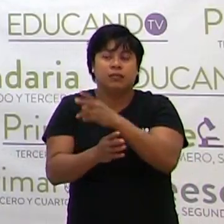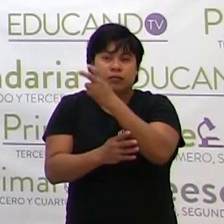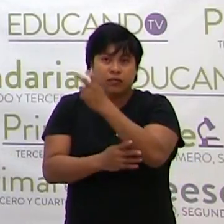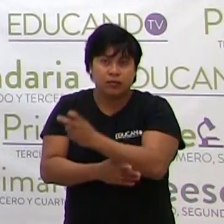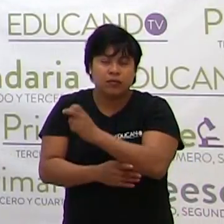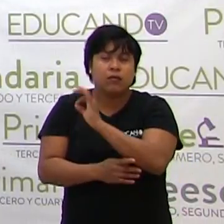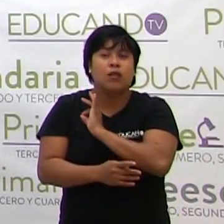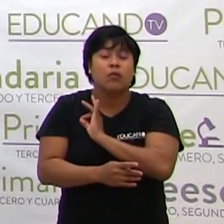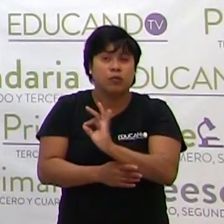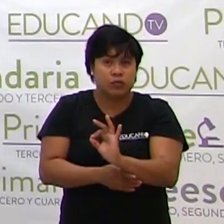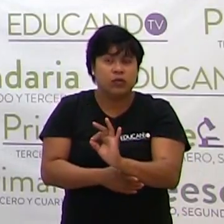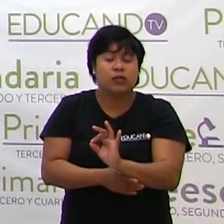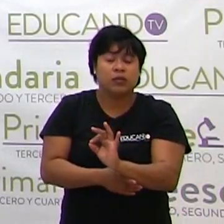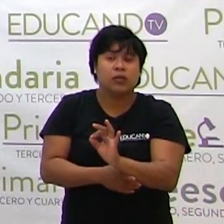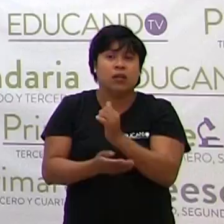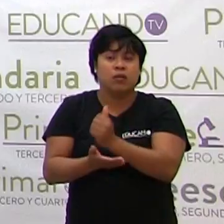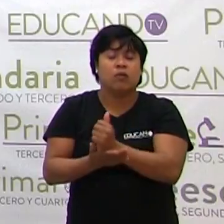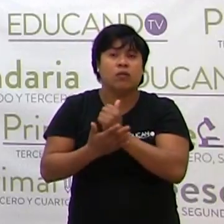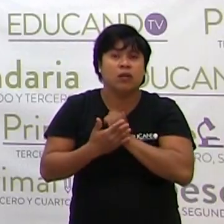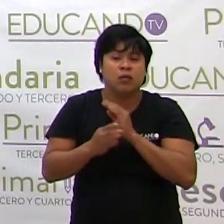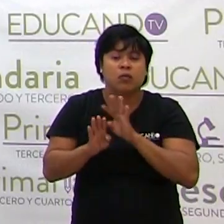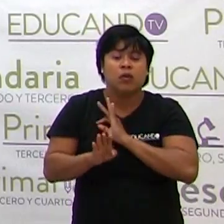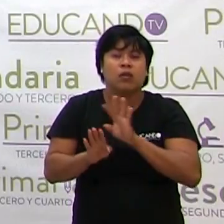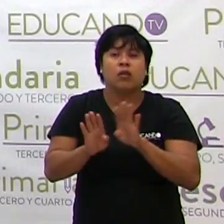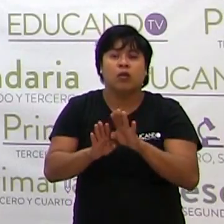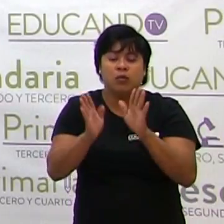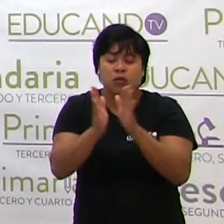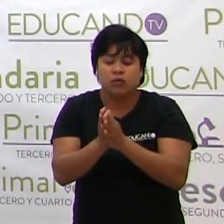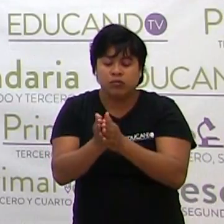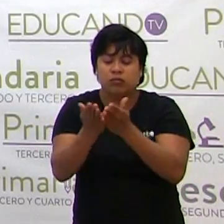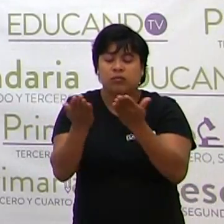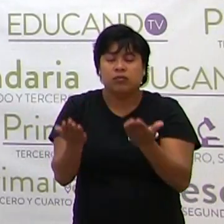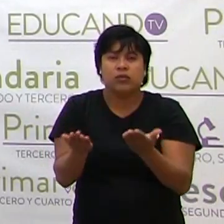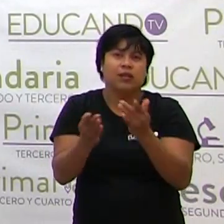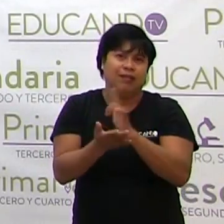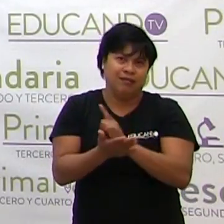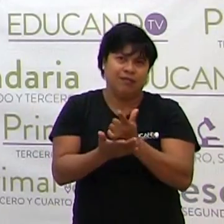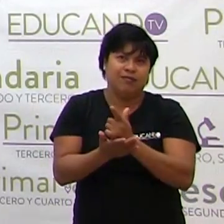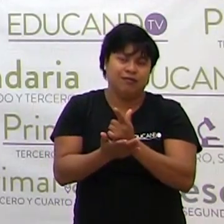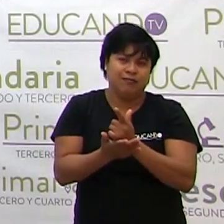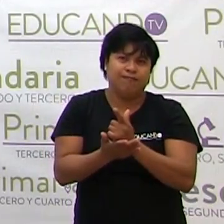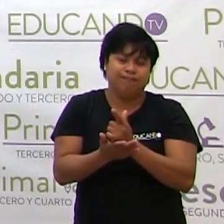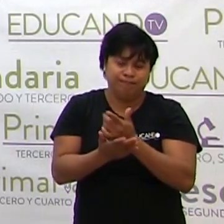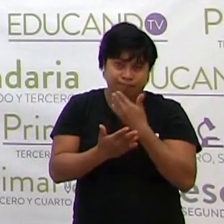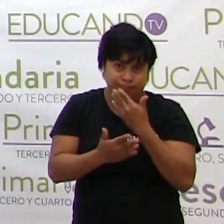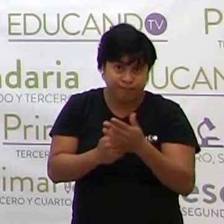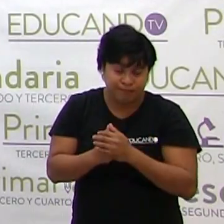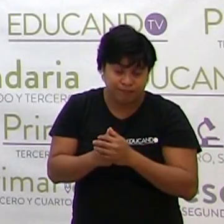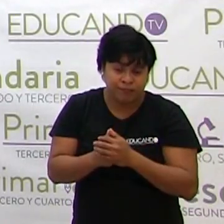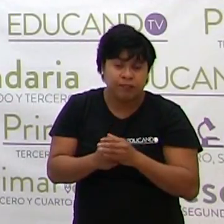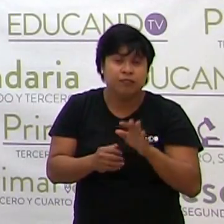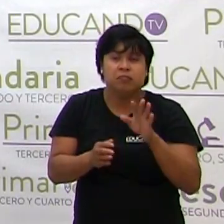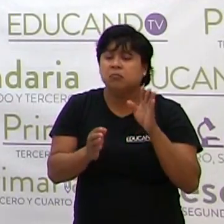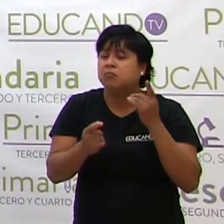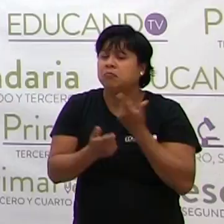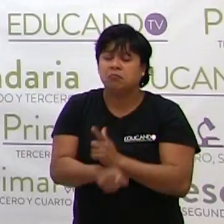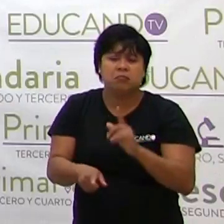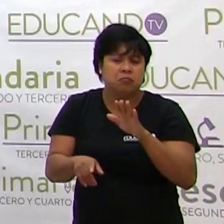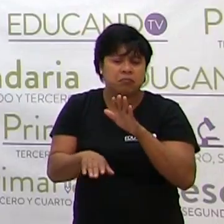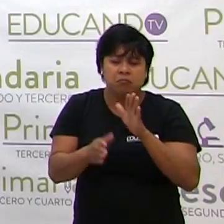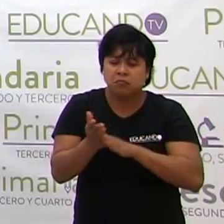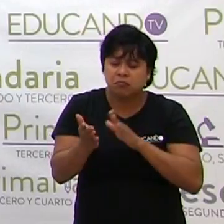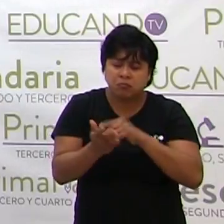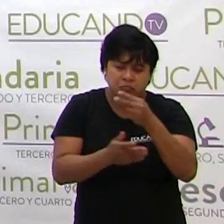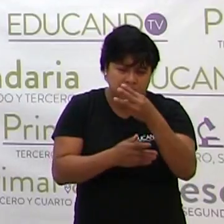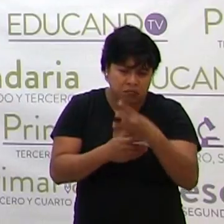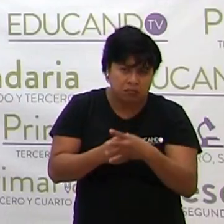nos permite abrir el libro. Bien, y en la hoja que queramos ingresar va a ser